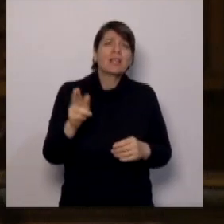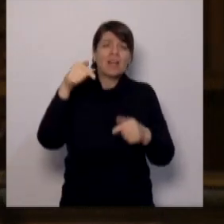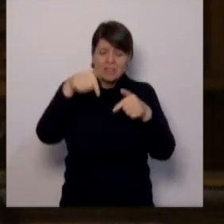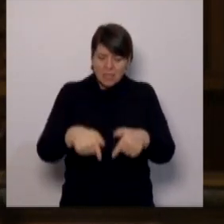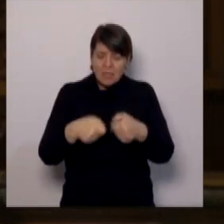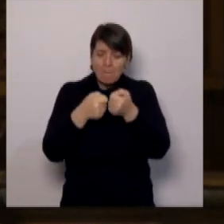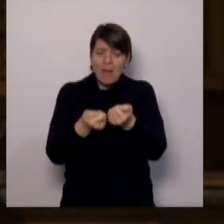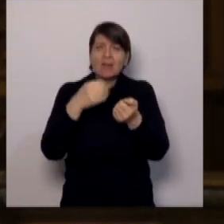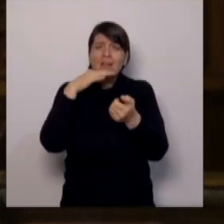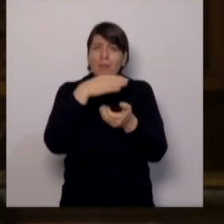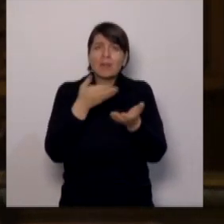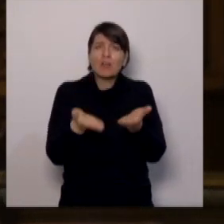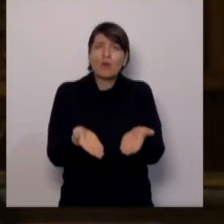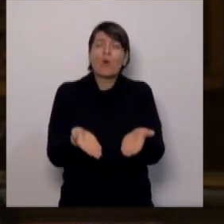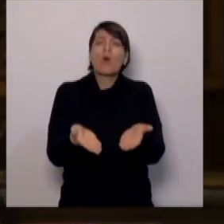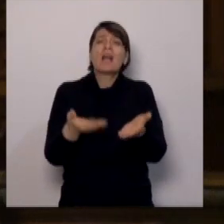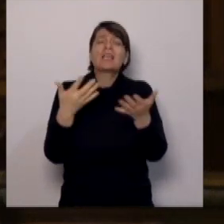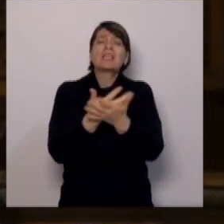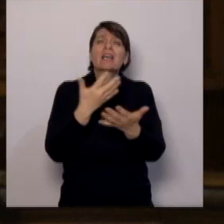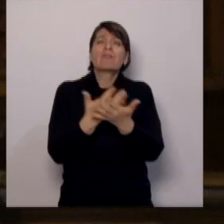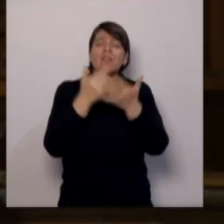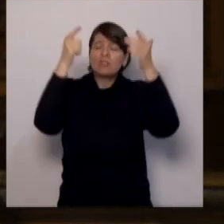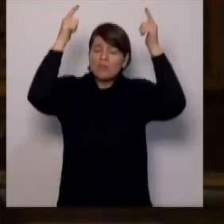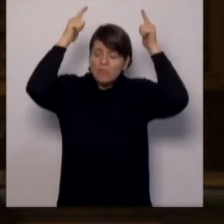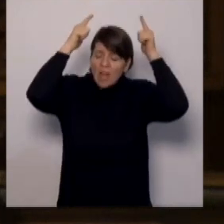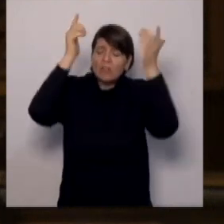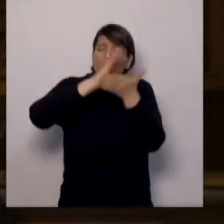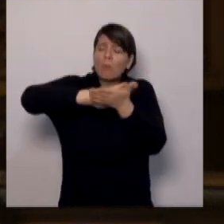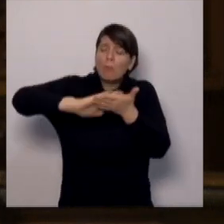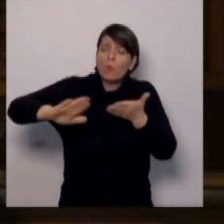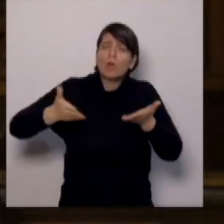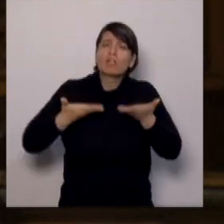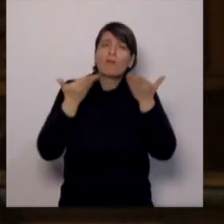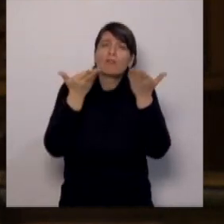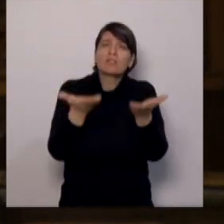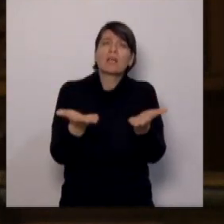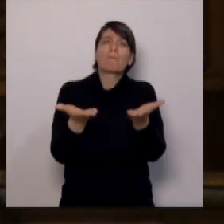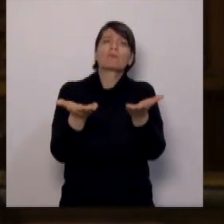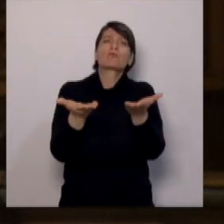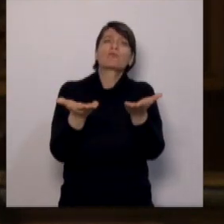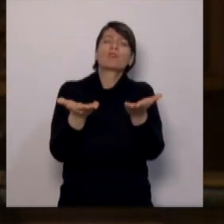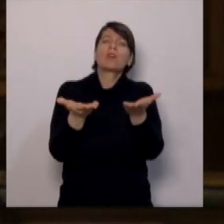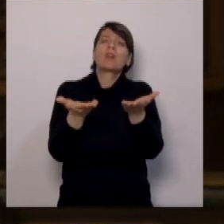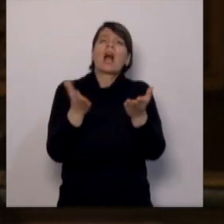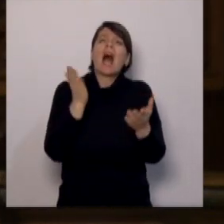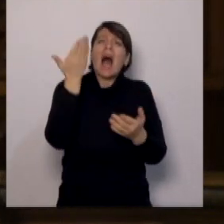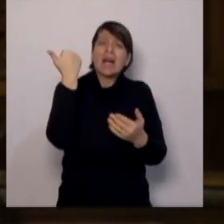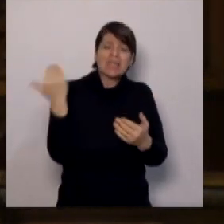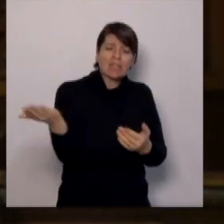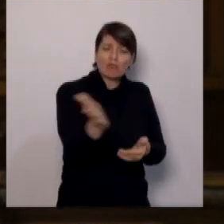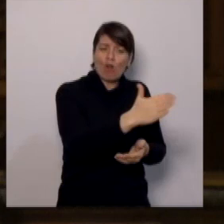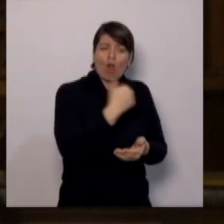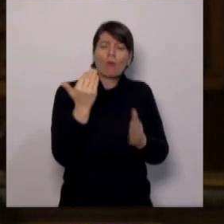y bendigas estos dones, este sacrificio santo y puro que te ofrecemos,